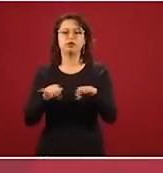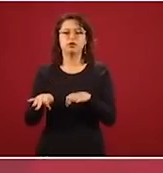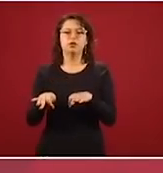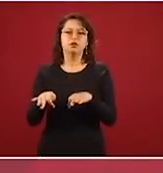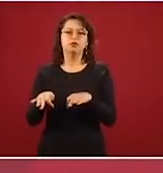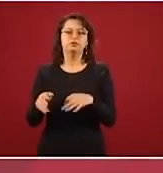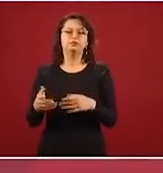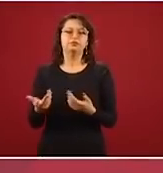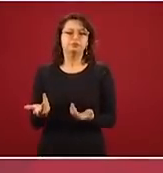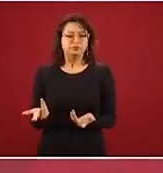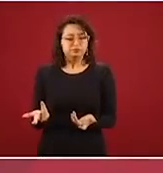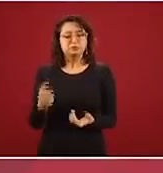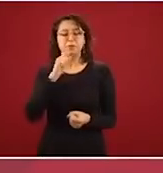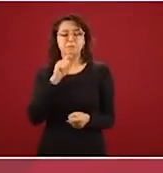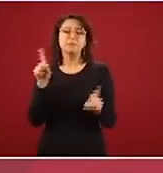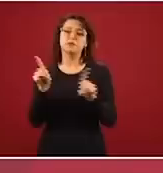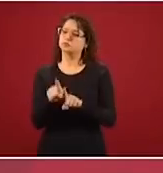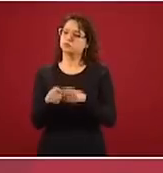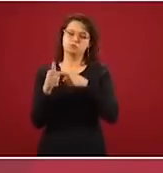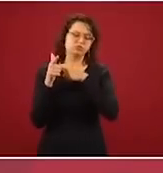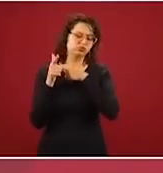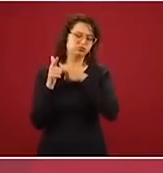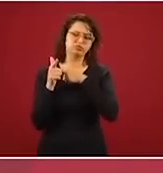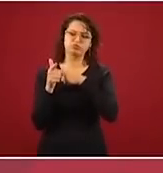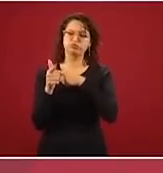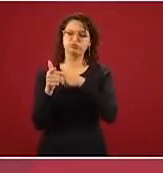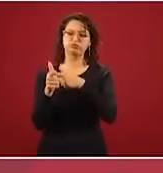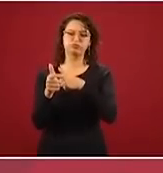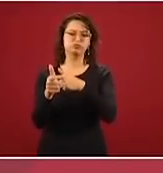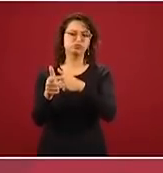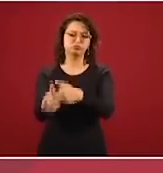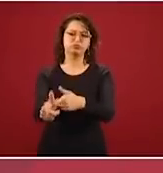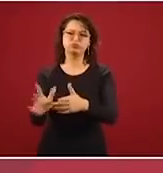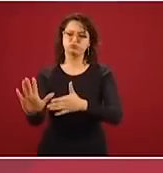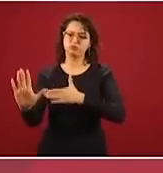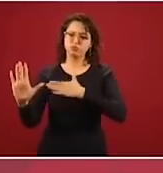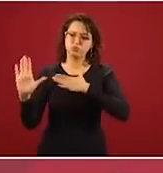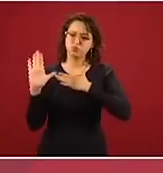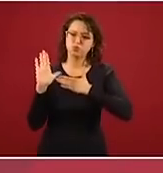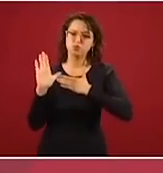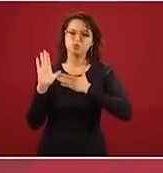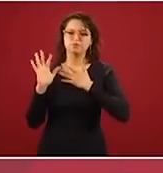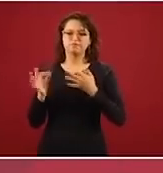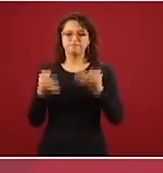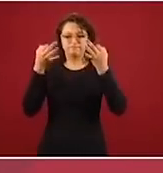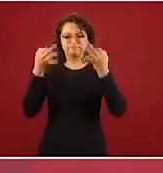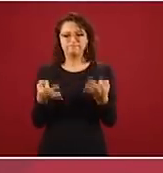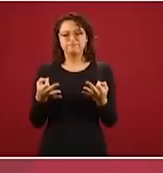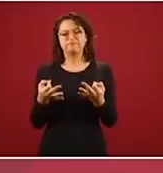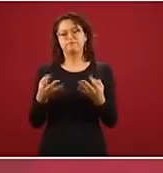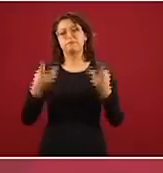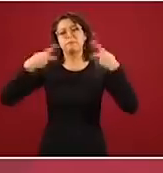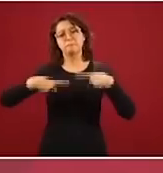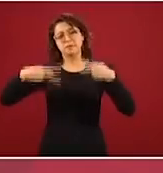laboral y sigan manteniendo su compromiso de